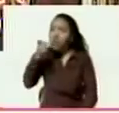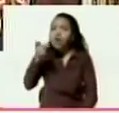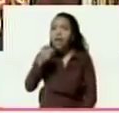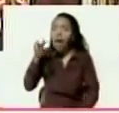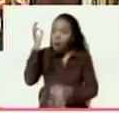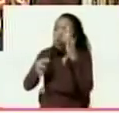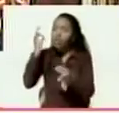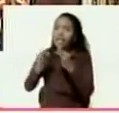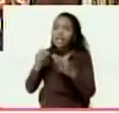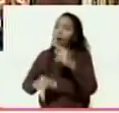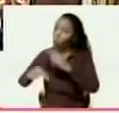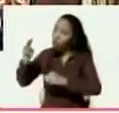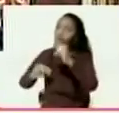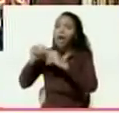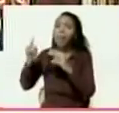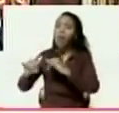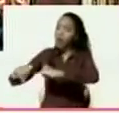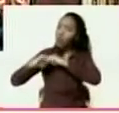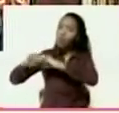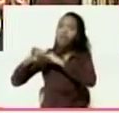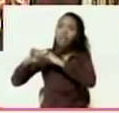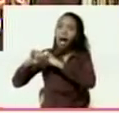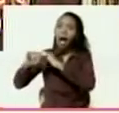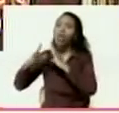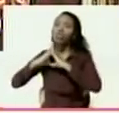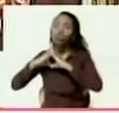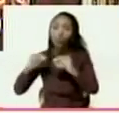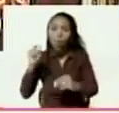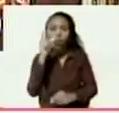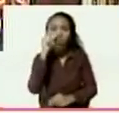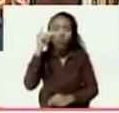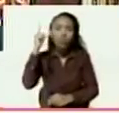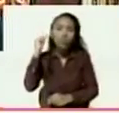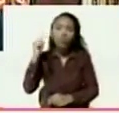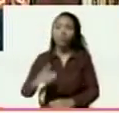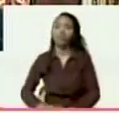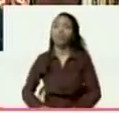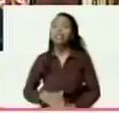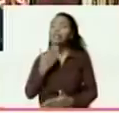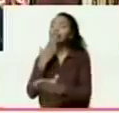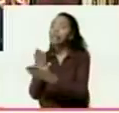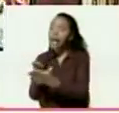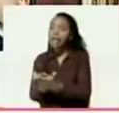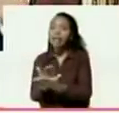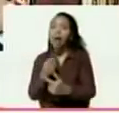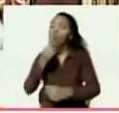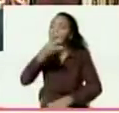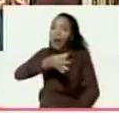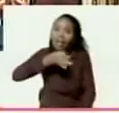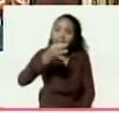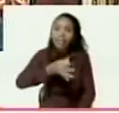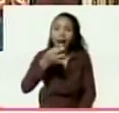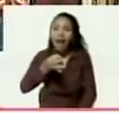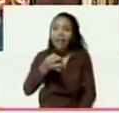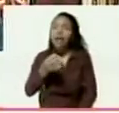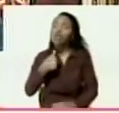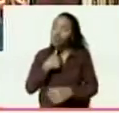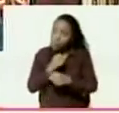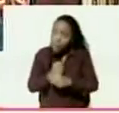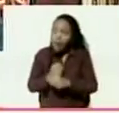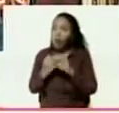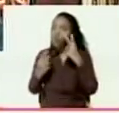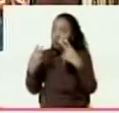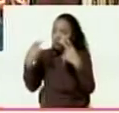justicia construyamos la igualdad para todos y para todas. Muchas gracias, pues. Buenas tardes y espero que nos